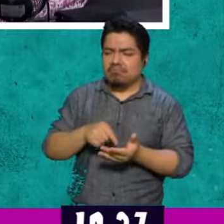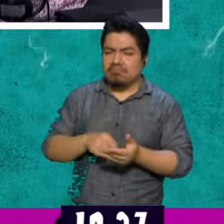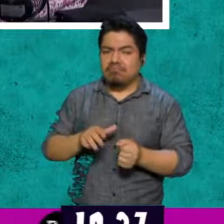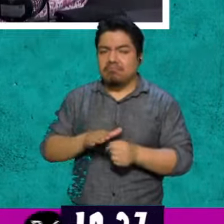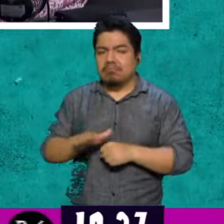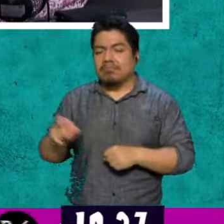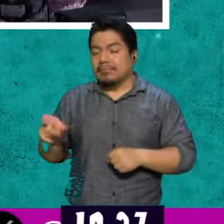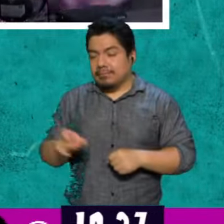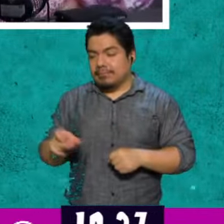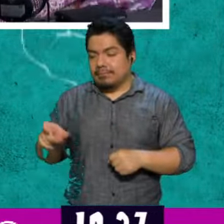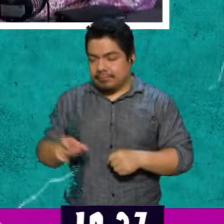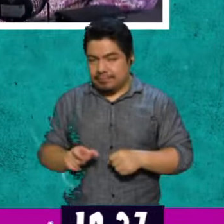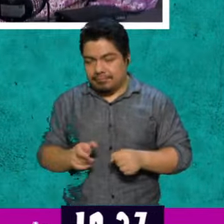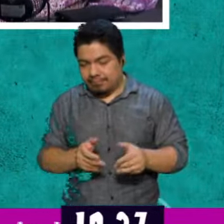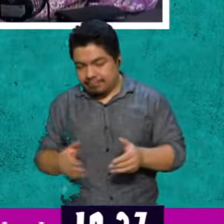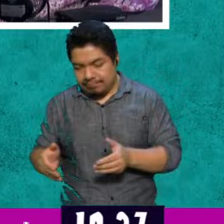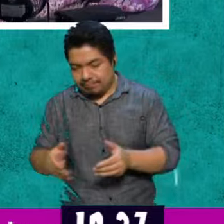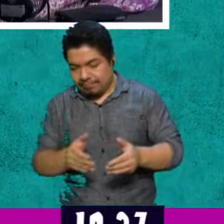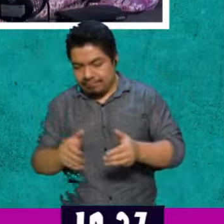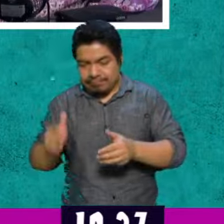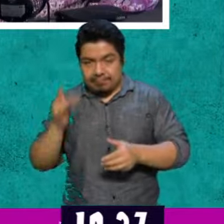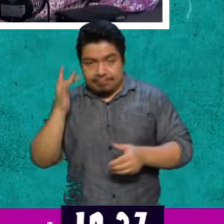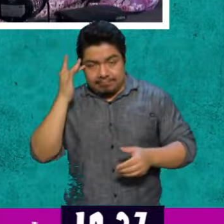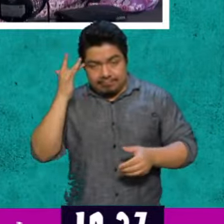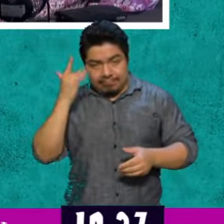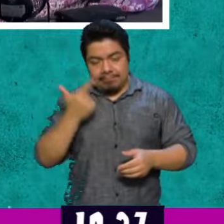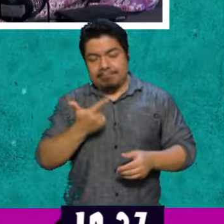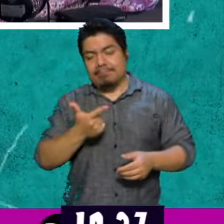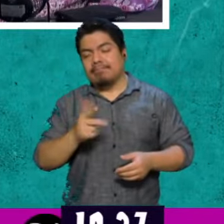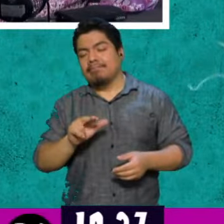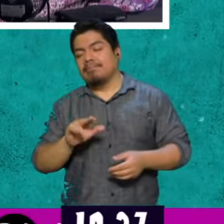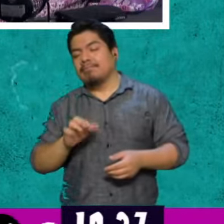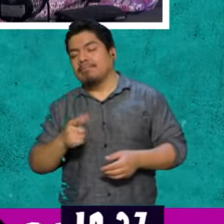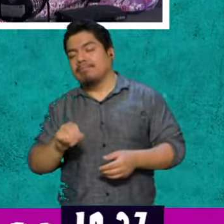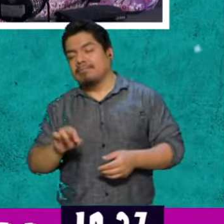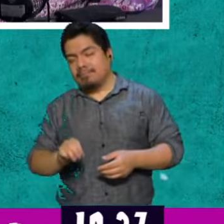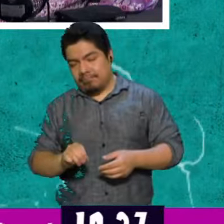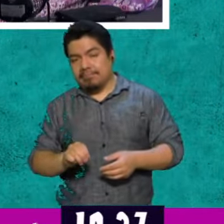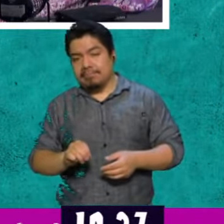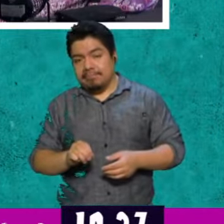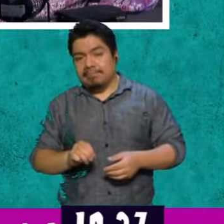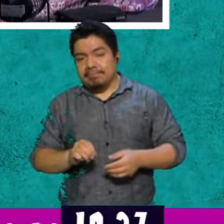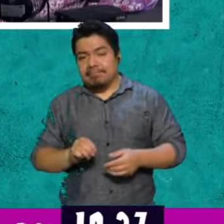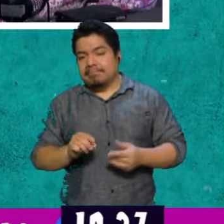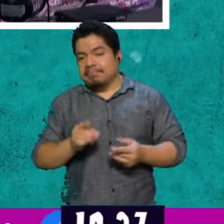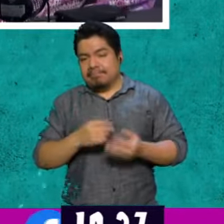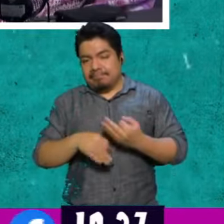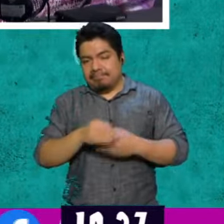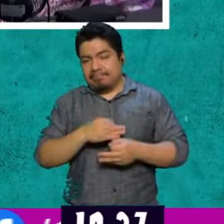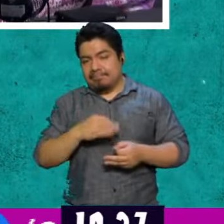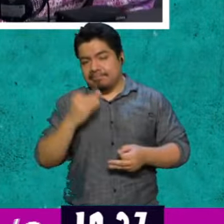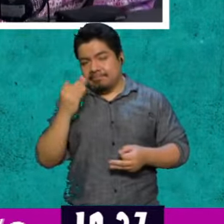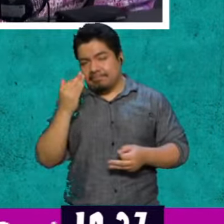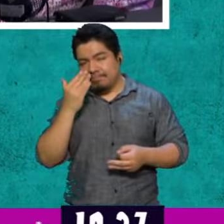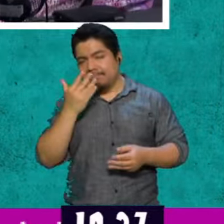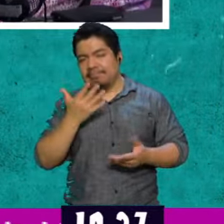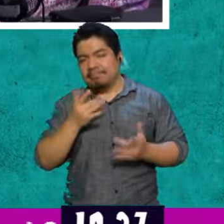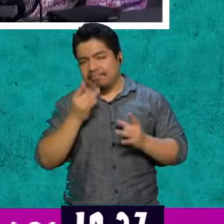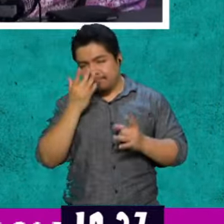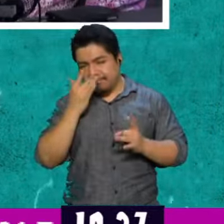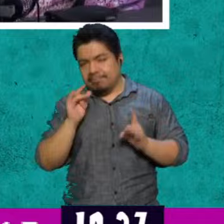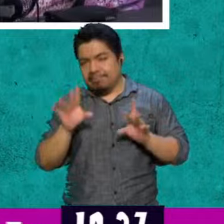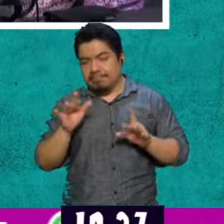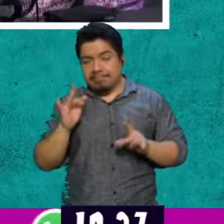sucede en Xochimilco, en los canales de San Gregorio, en Xochimilco. Ay, como qué tal. Bonito. Ajá, y le hacemos fantasía ahí, que es un monstruo. Oiga, San Gregorio sí